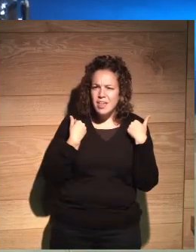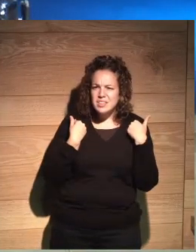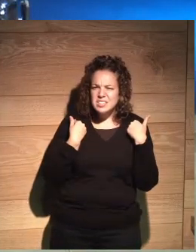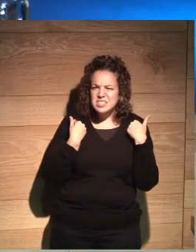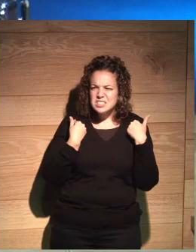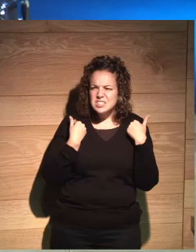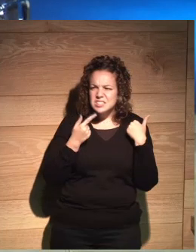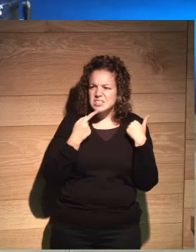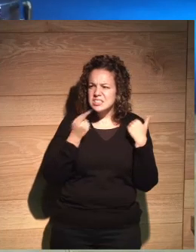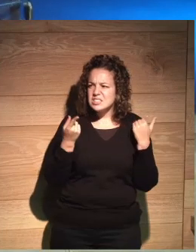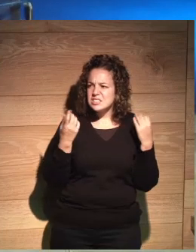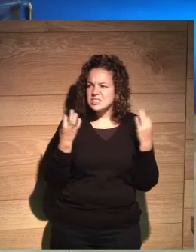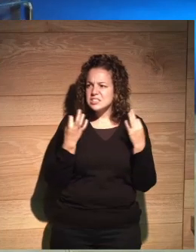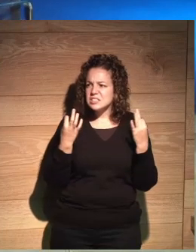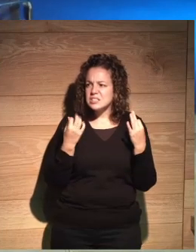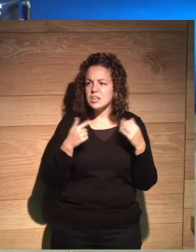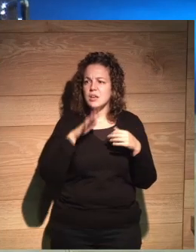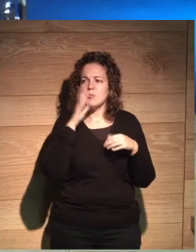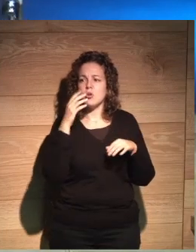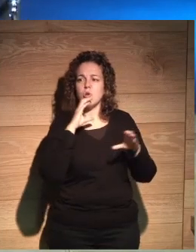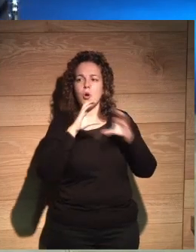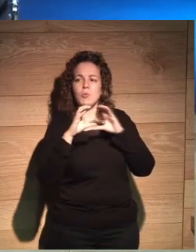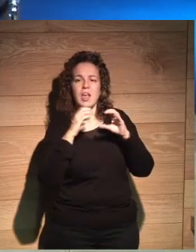te refieres con las responsabilidades?